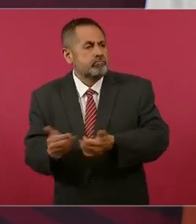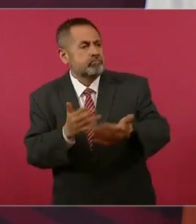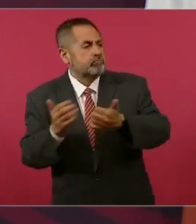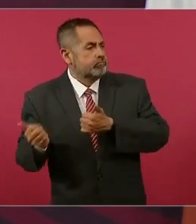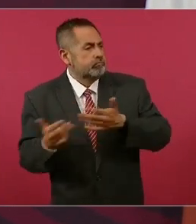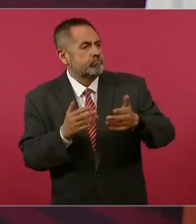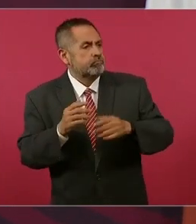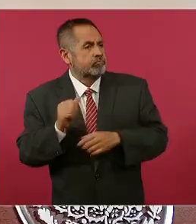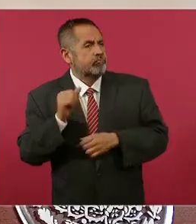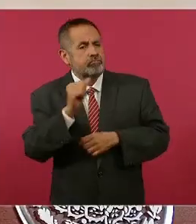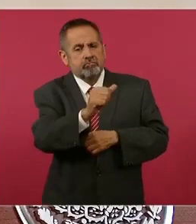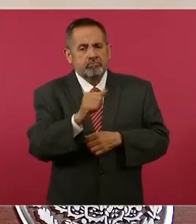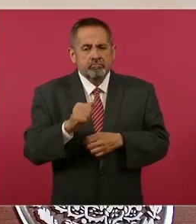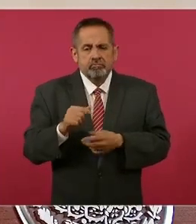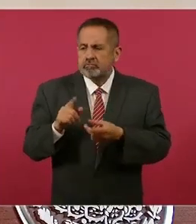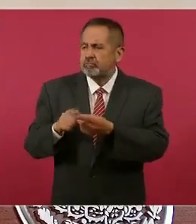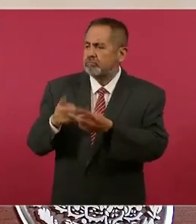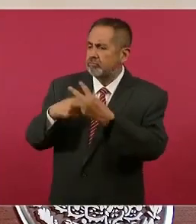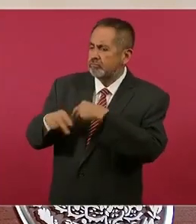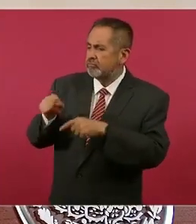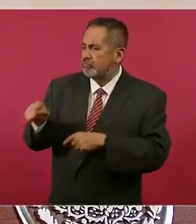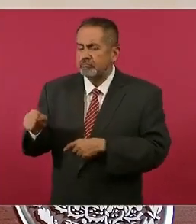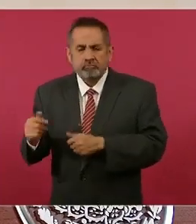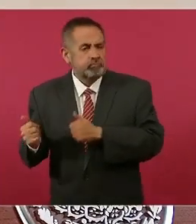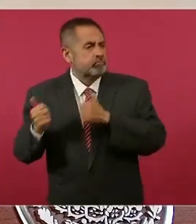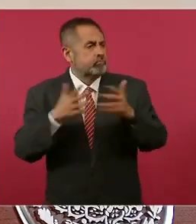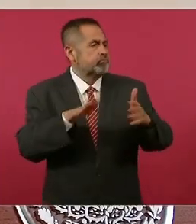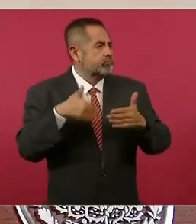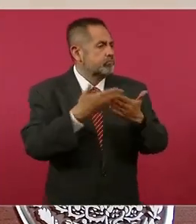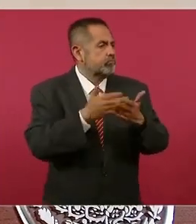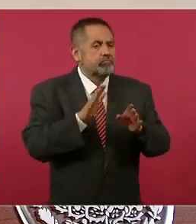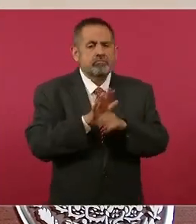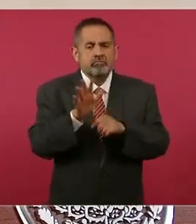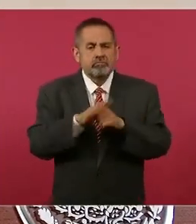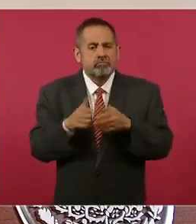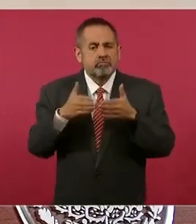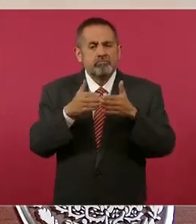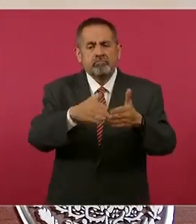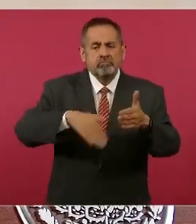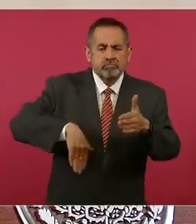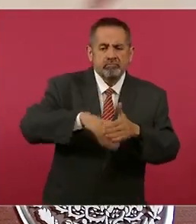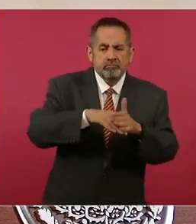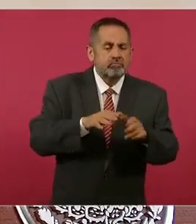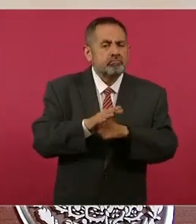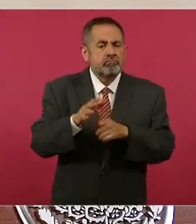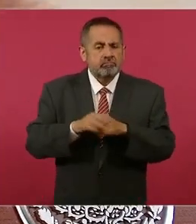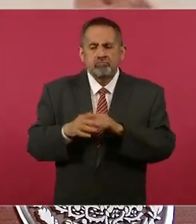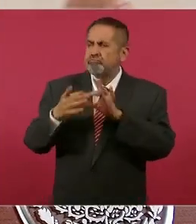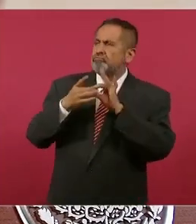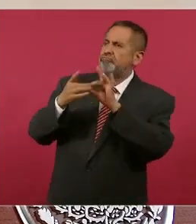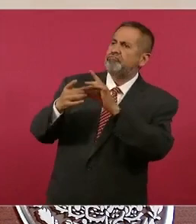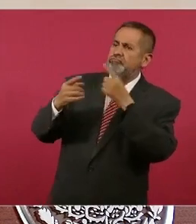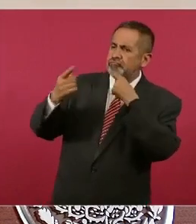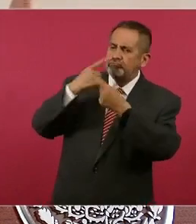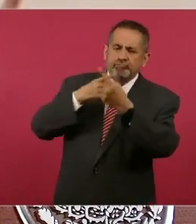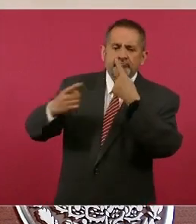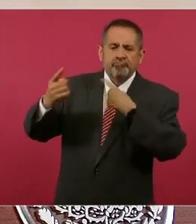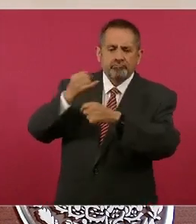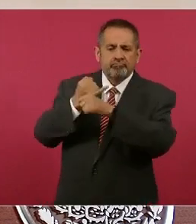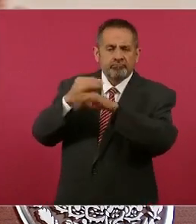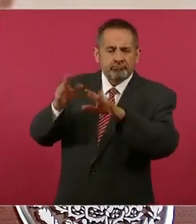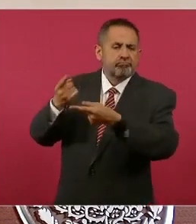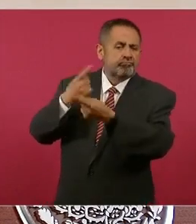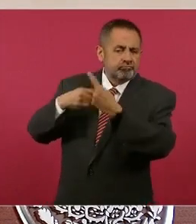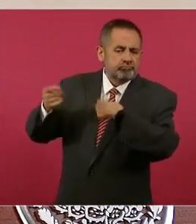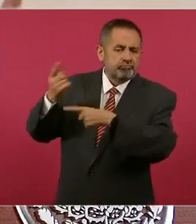van, de dónde salen, a dónde van a llegar, a qué puertos, cooperación.